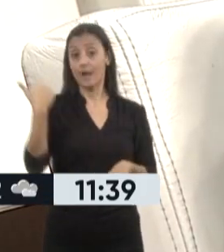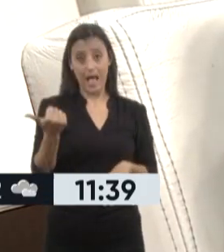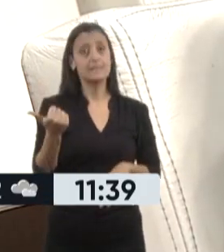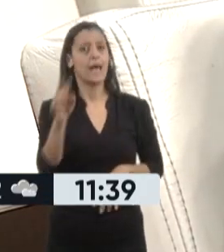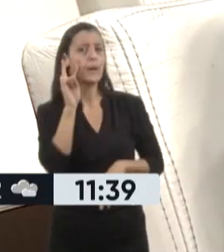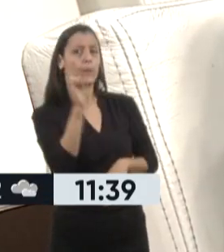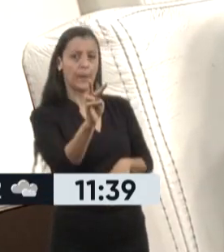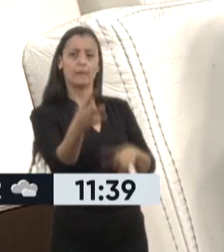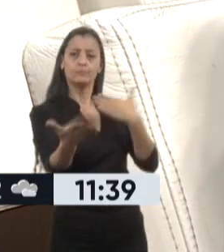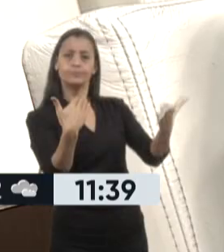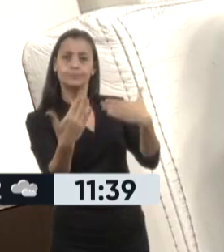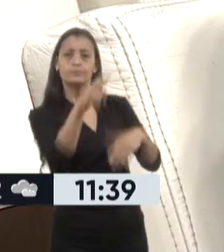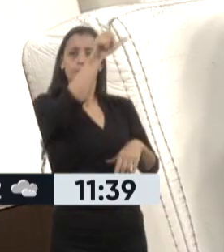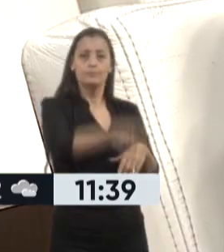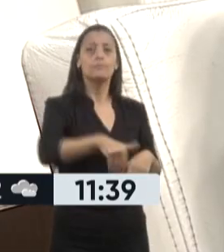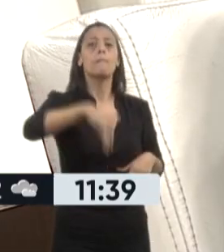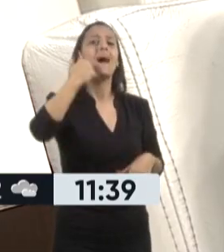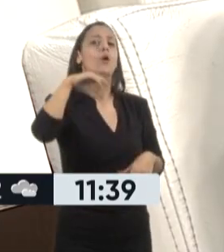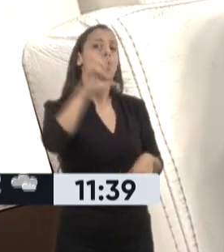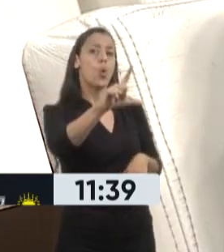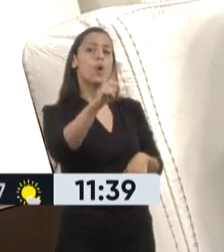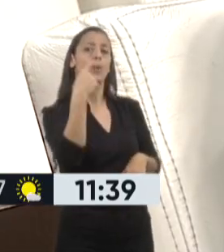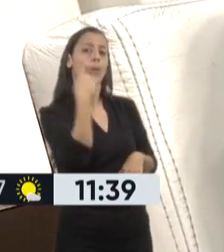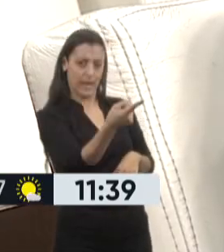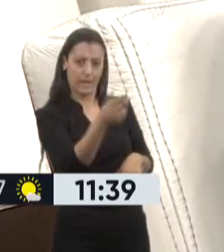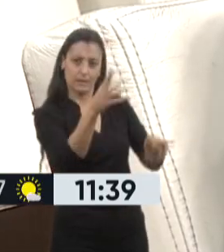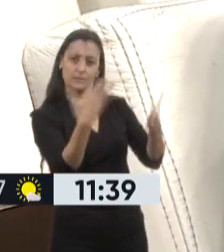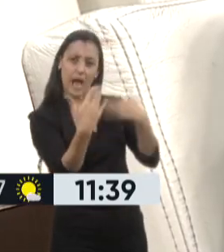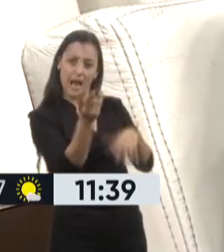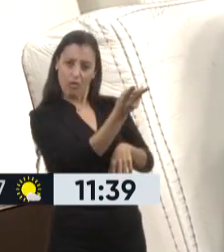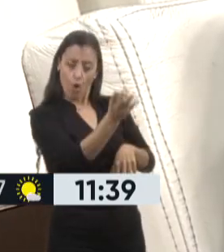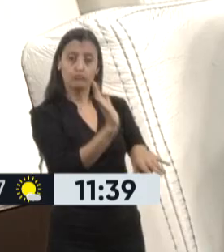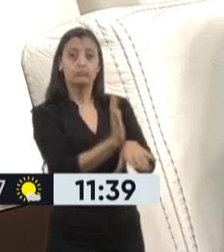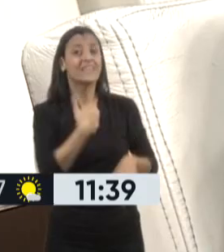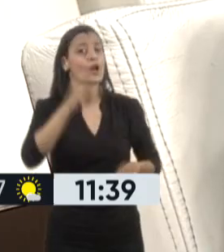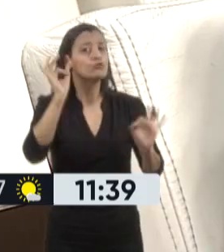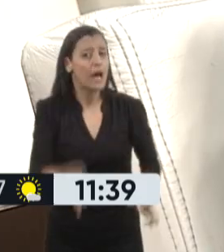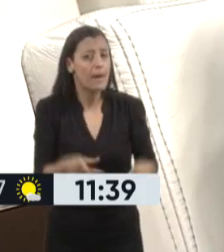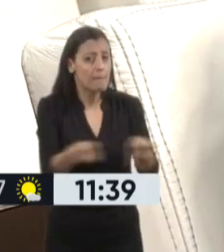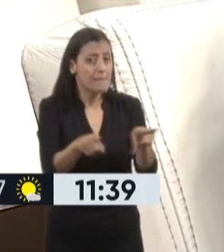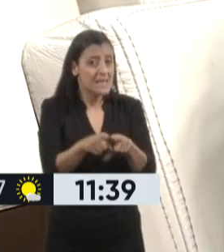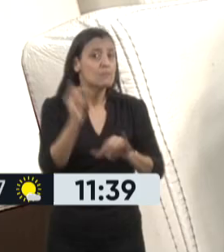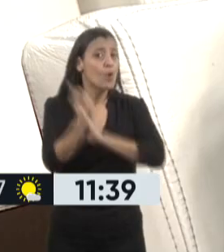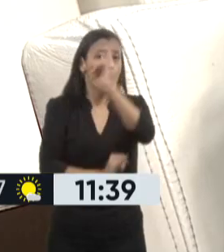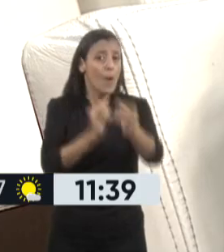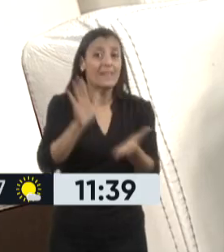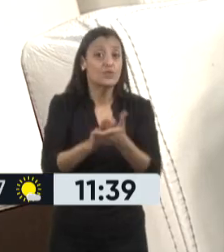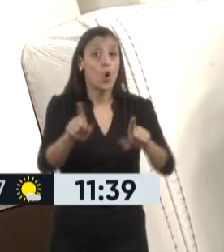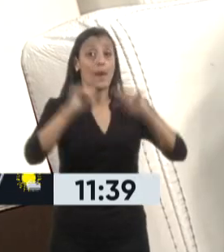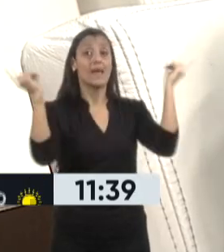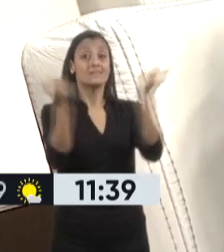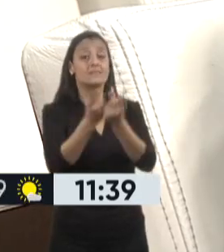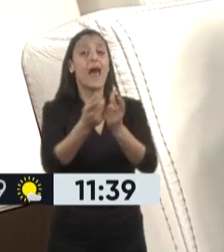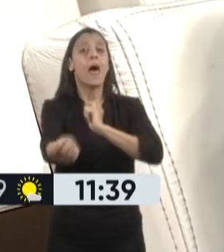la charla que tuvo con Luis Majul, quería saber si se contempla que esto que plantean de una sala de periodistas de